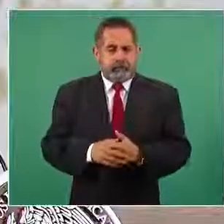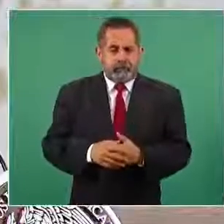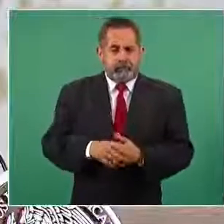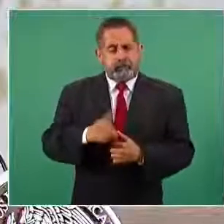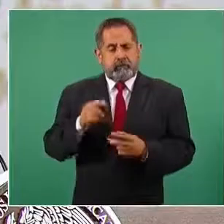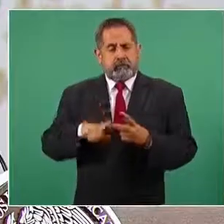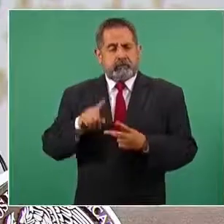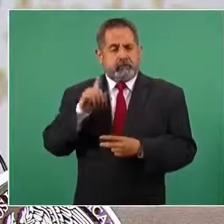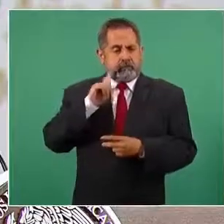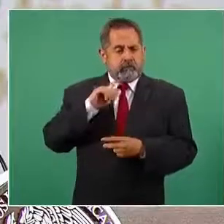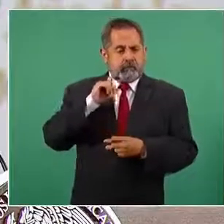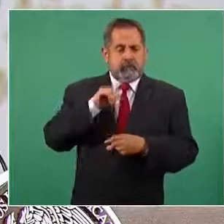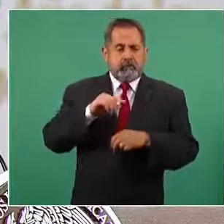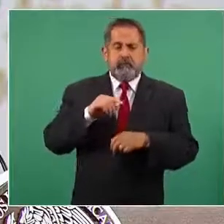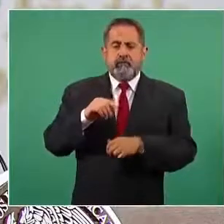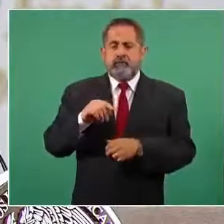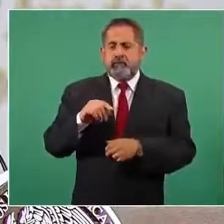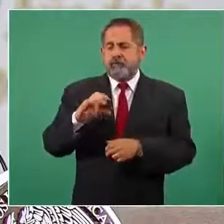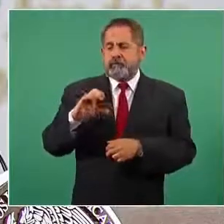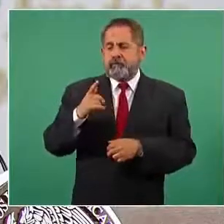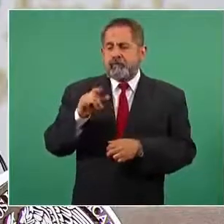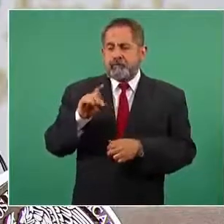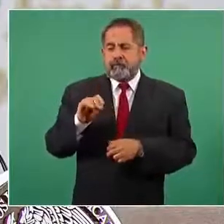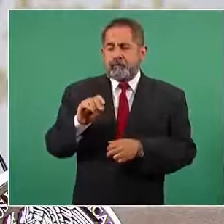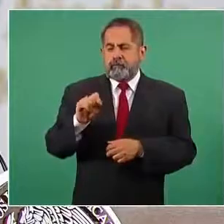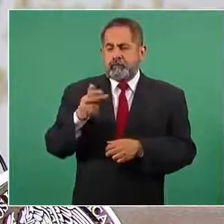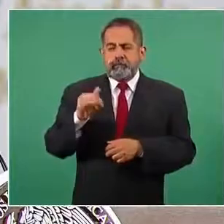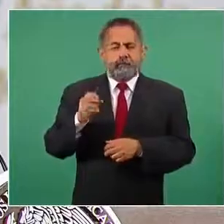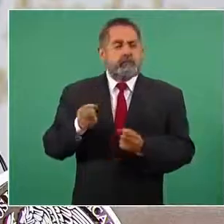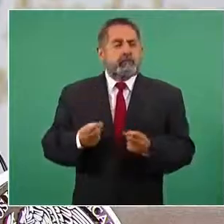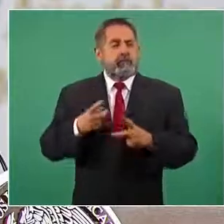doctora Claudia Sheinbaum nos presentará las tendencias de casos,